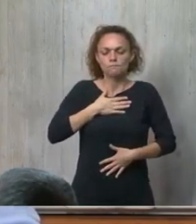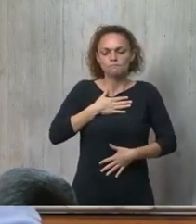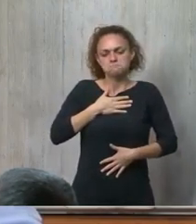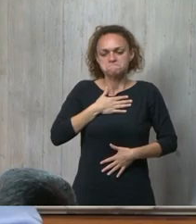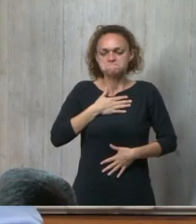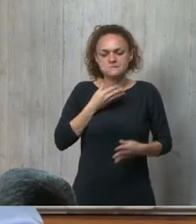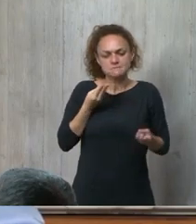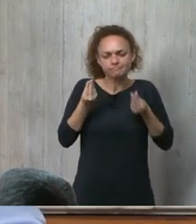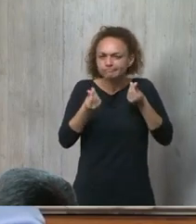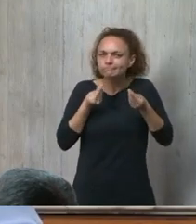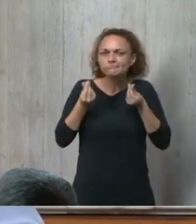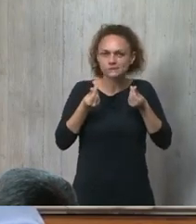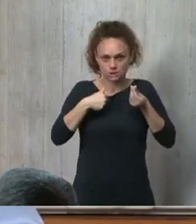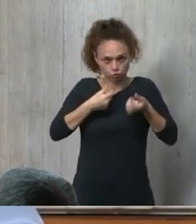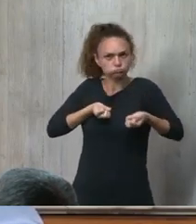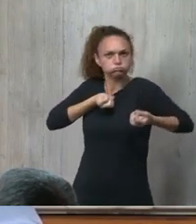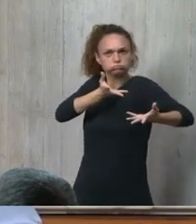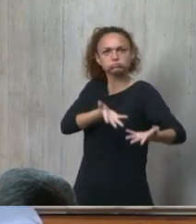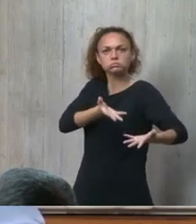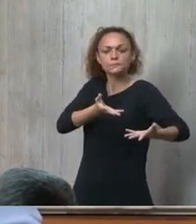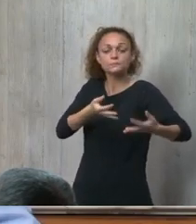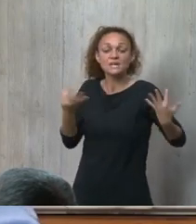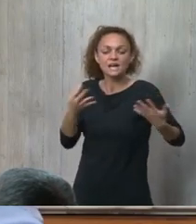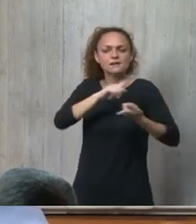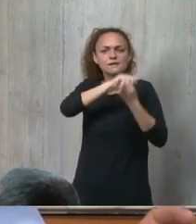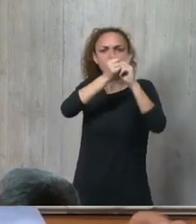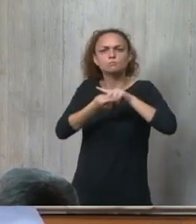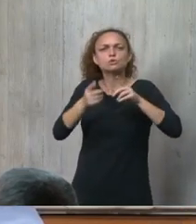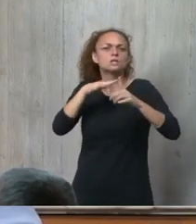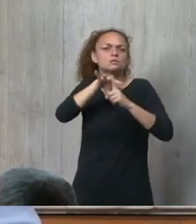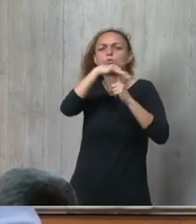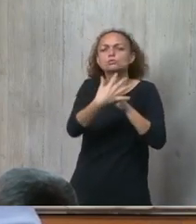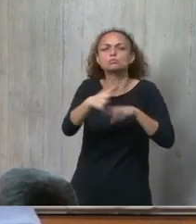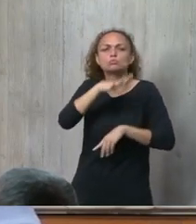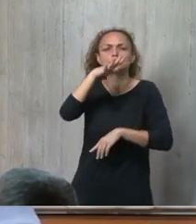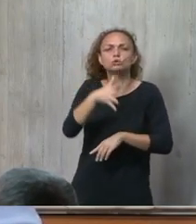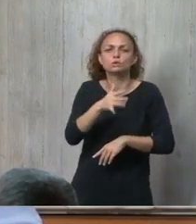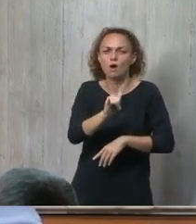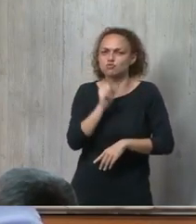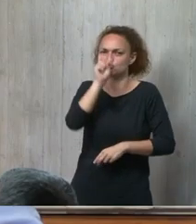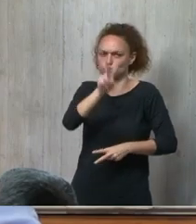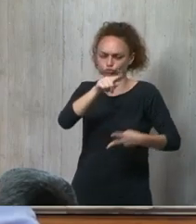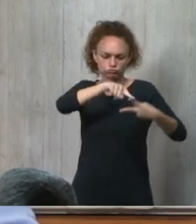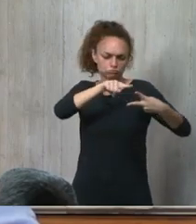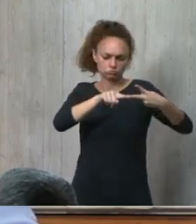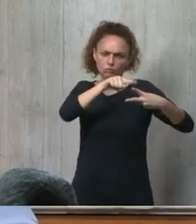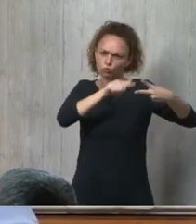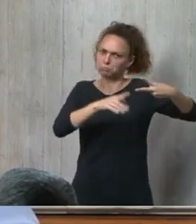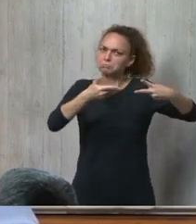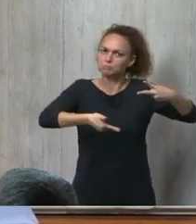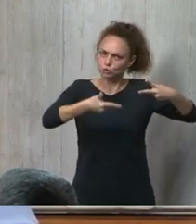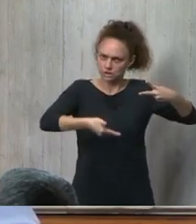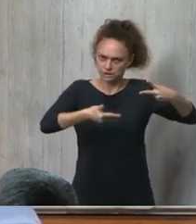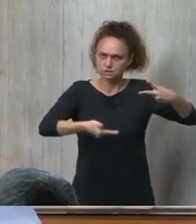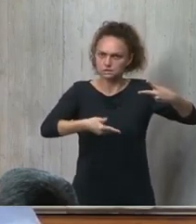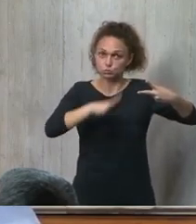que este cambio se debe a dos factores que tienen cada uno su peso para llegar a esta nueva